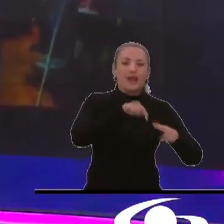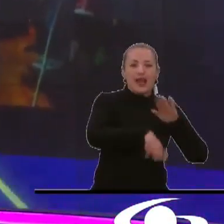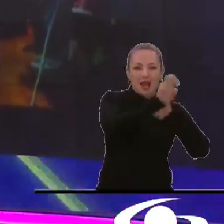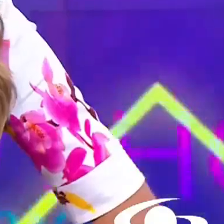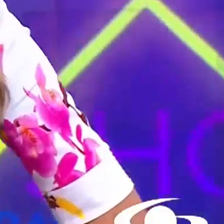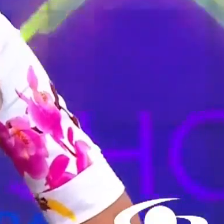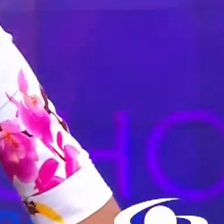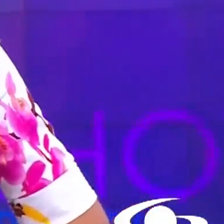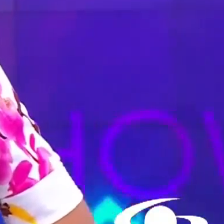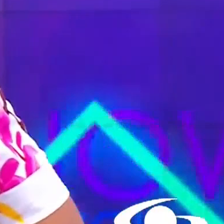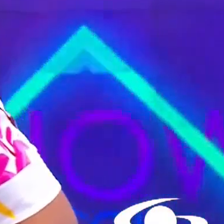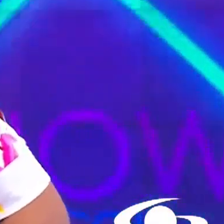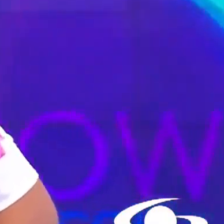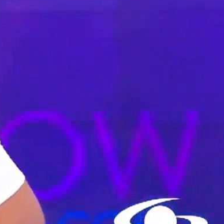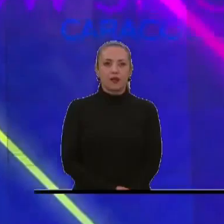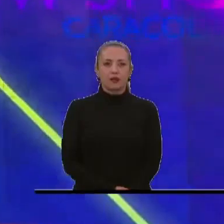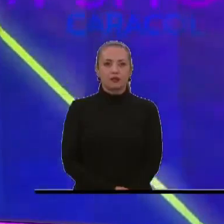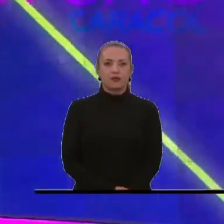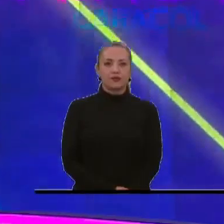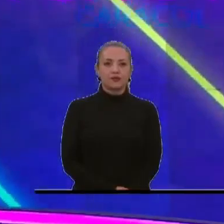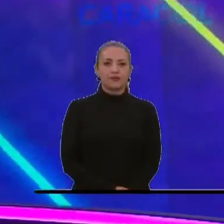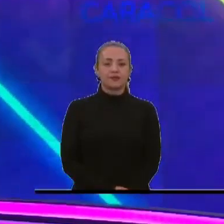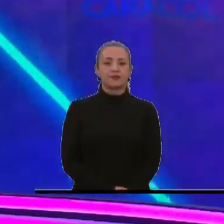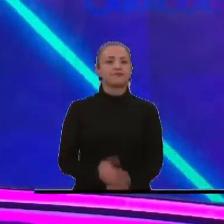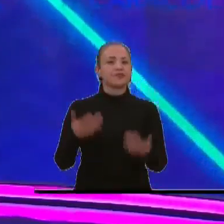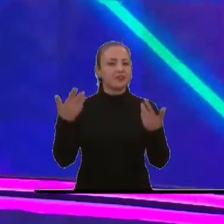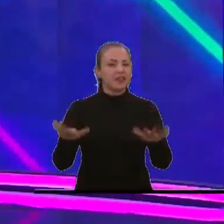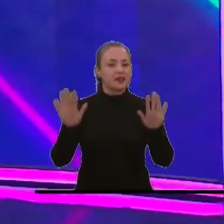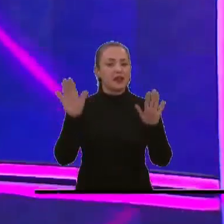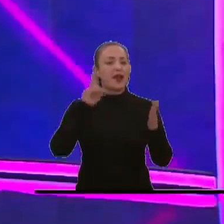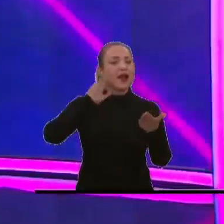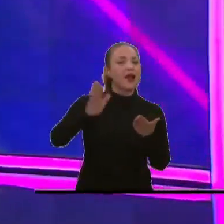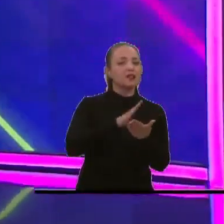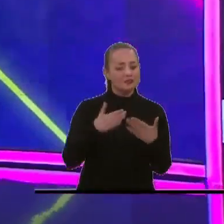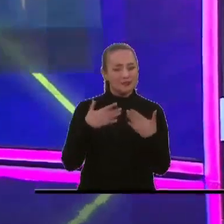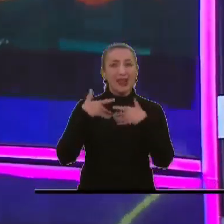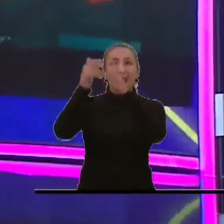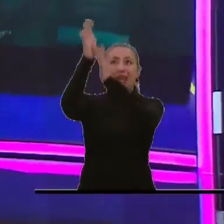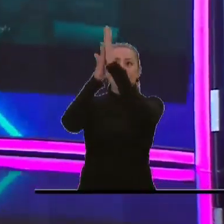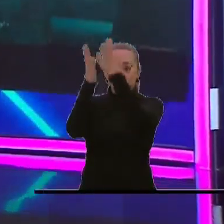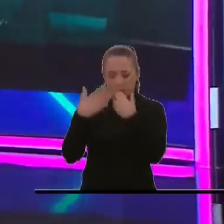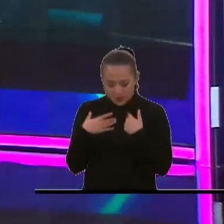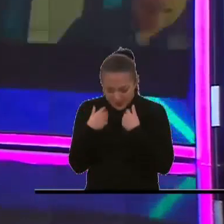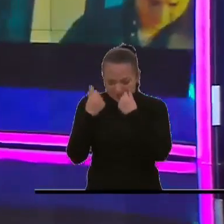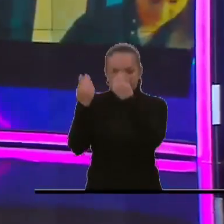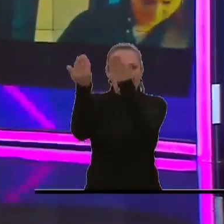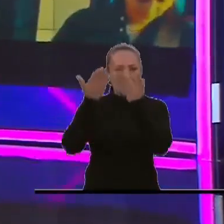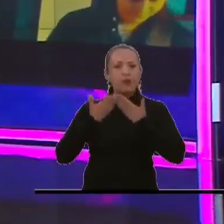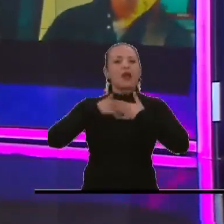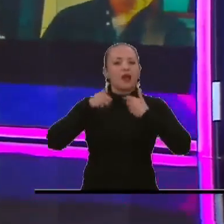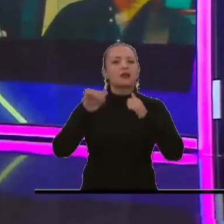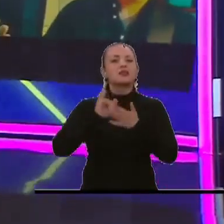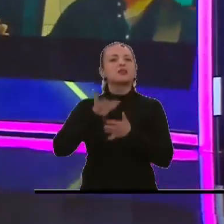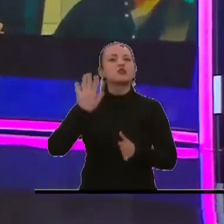historia. Haz lo que más te gusta de forma épica. Y me despido con Sáname Jesús, canción que estrena la agrupación católica colombiana Estación Cero en